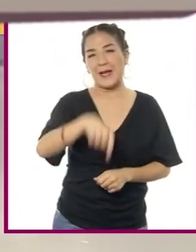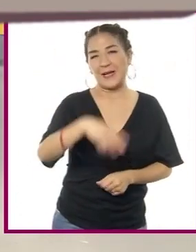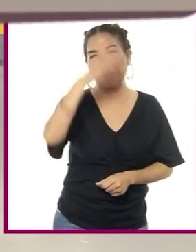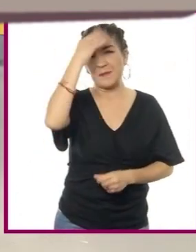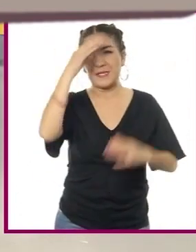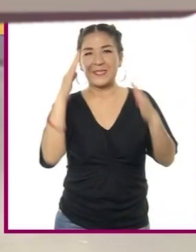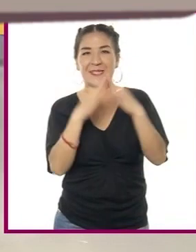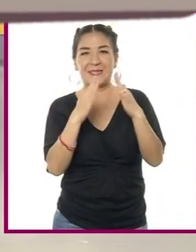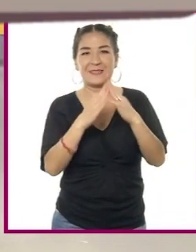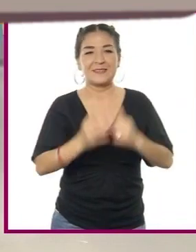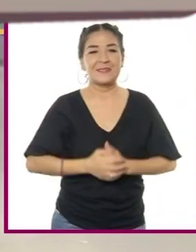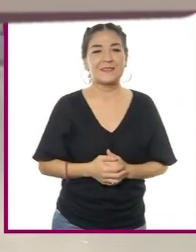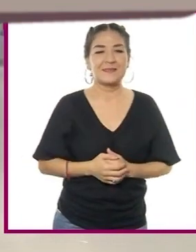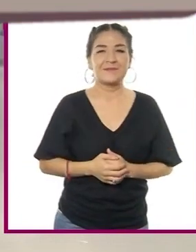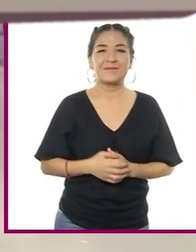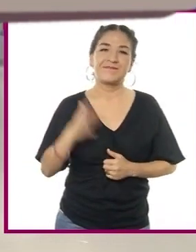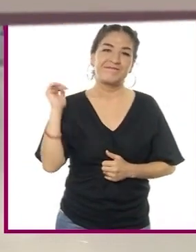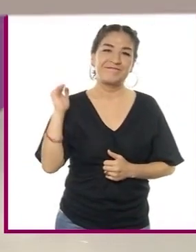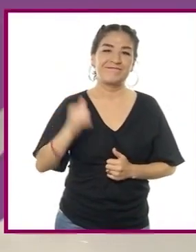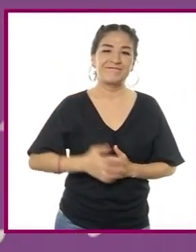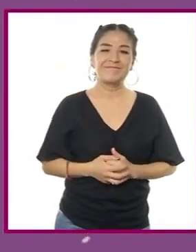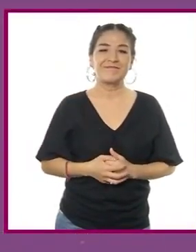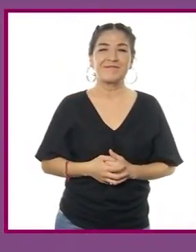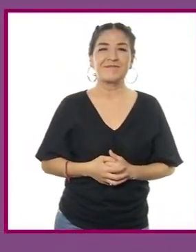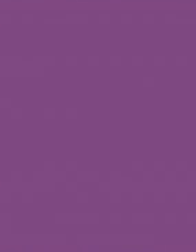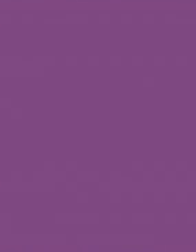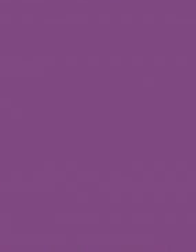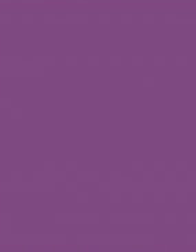en Aprende en Casa. Hasta la próxima.